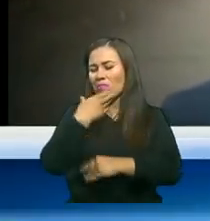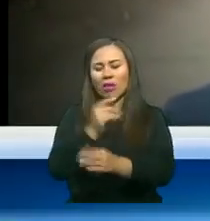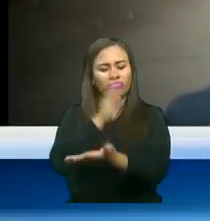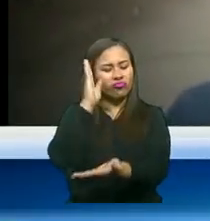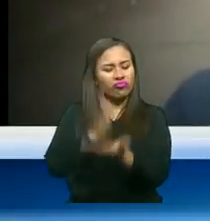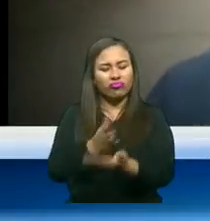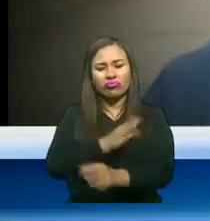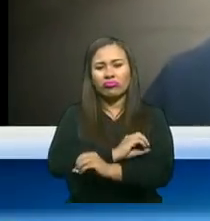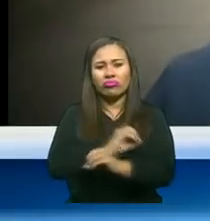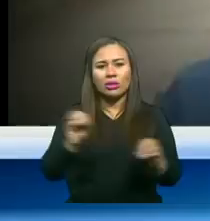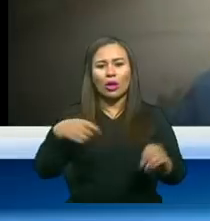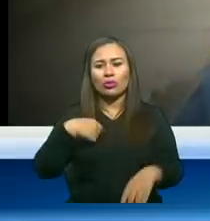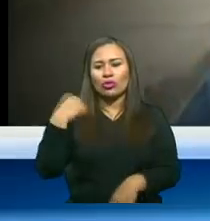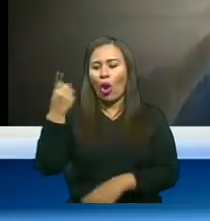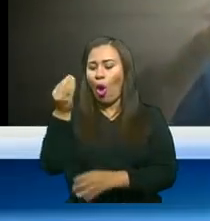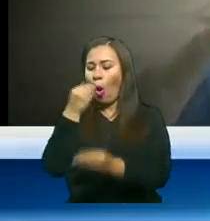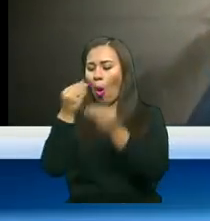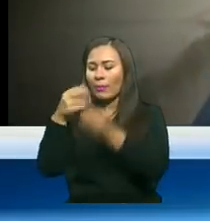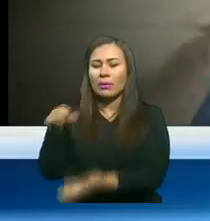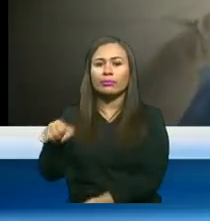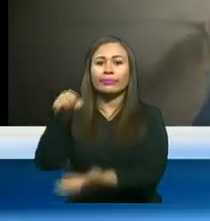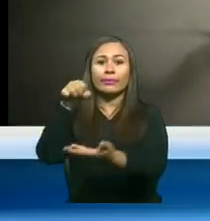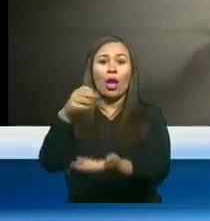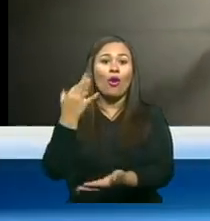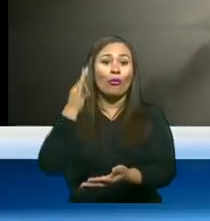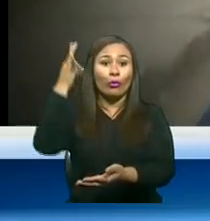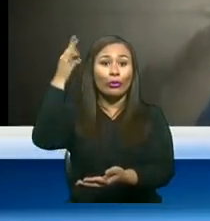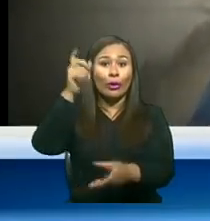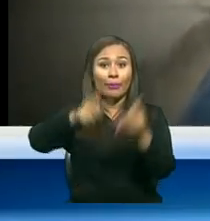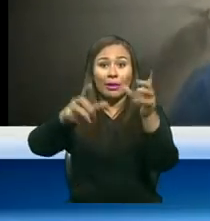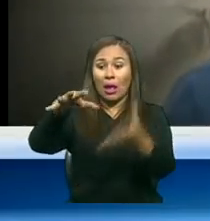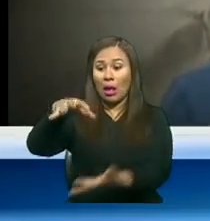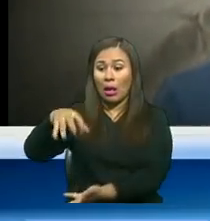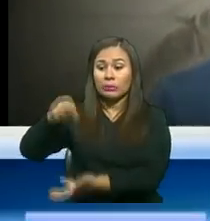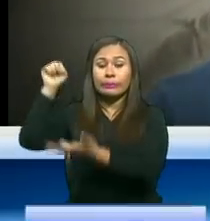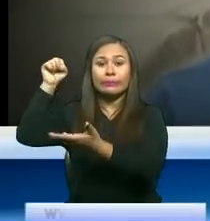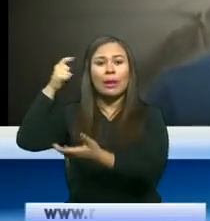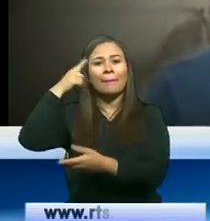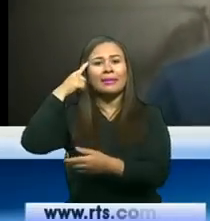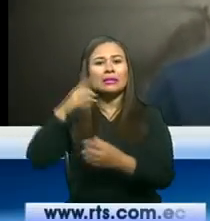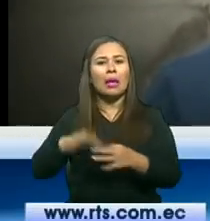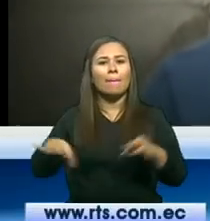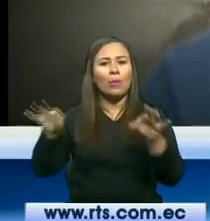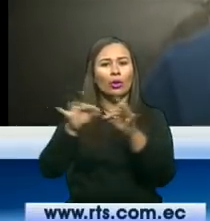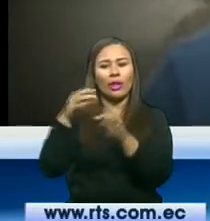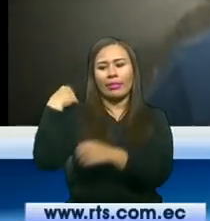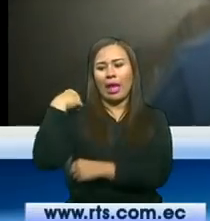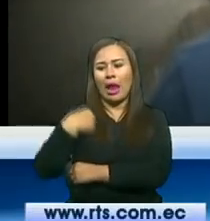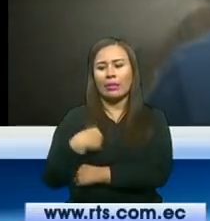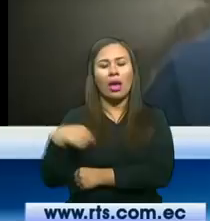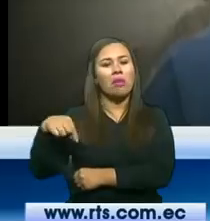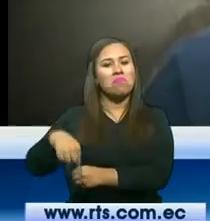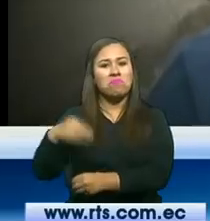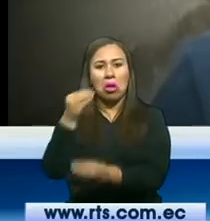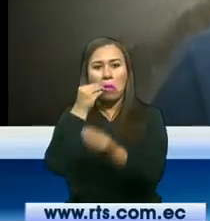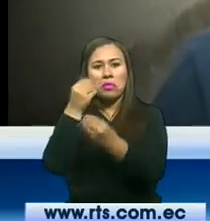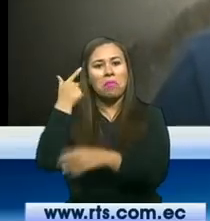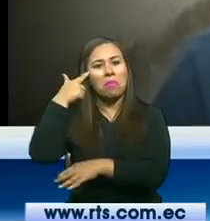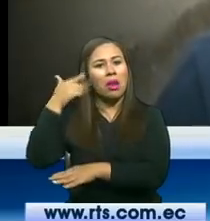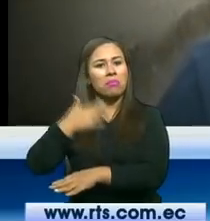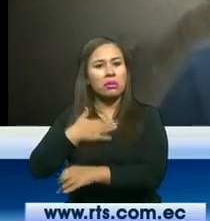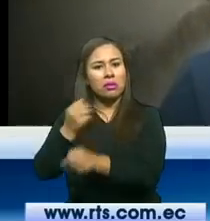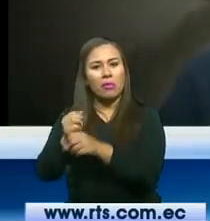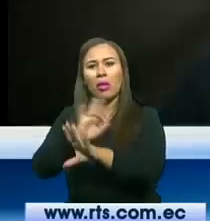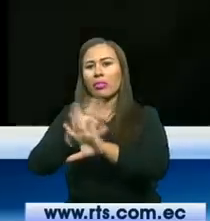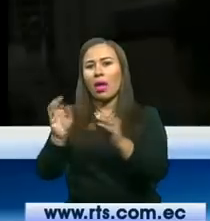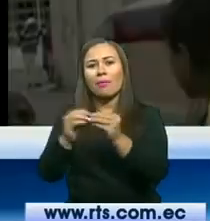mi comida. Que algún día me la han de quitar y se la han de llevar, pero se quedan con las ganas porque no llevo nada importante aquí, solo mi comida que traigo a mi trabajo. Oiga, crea que da